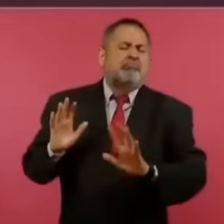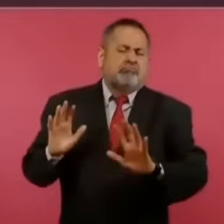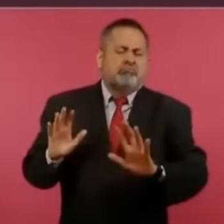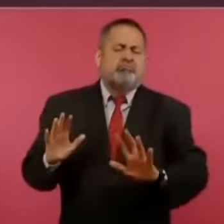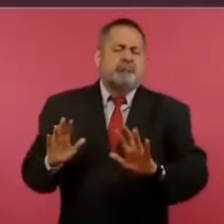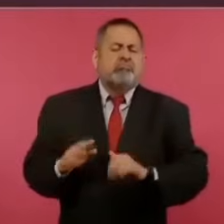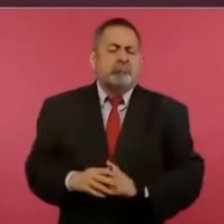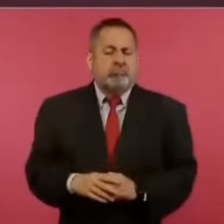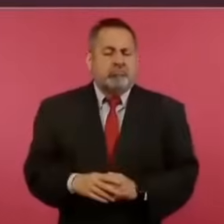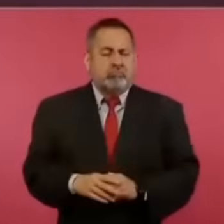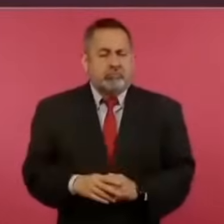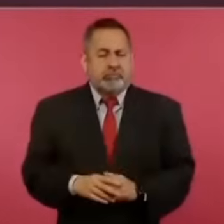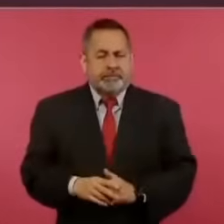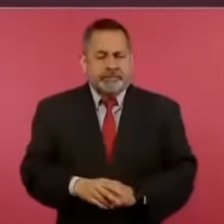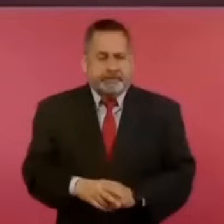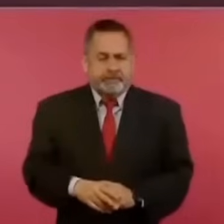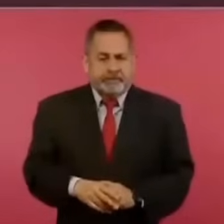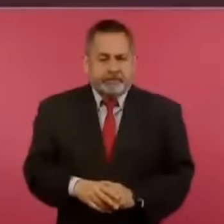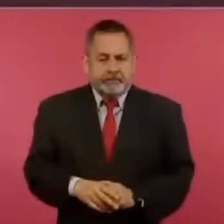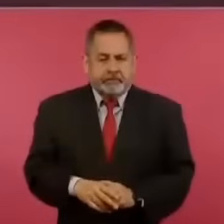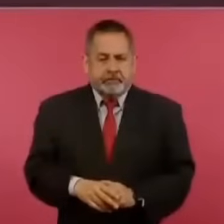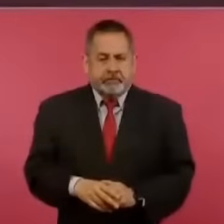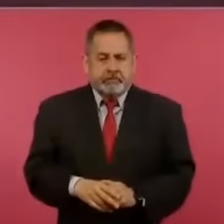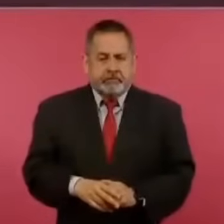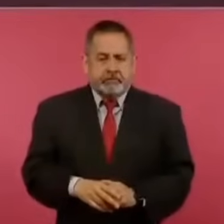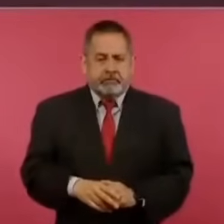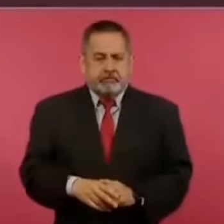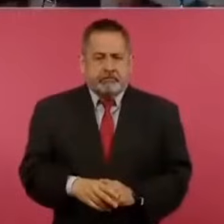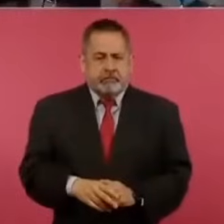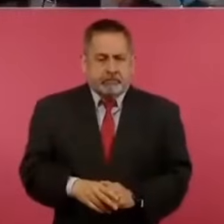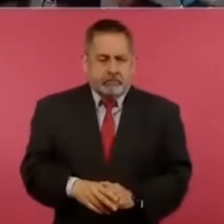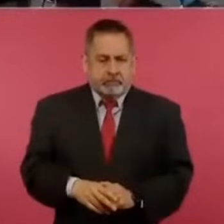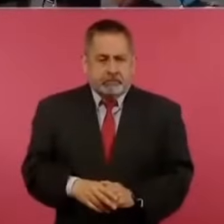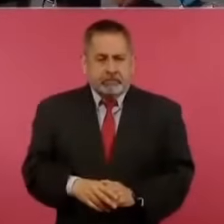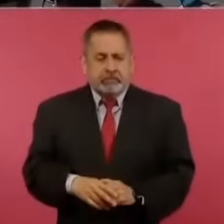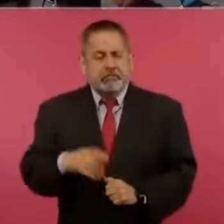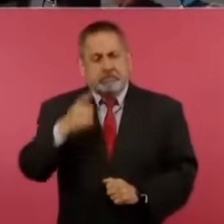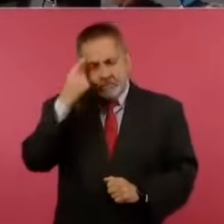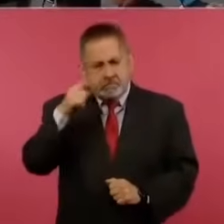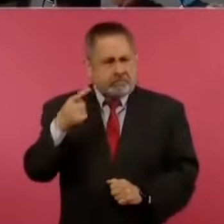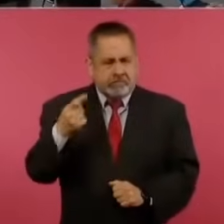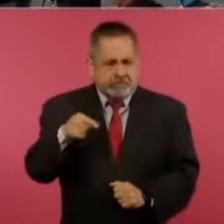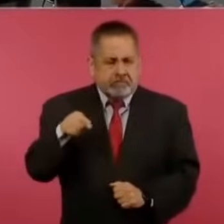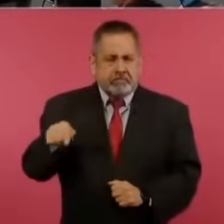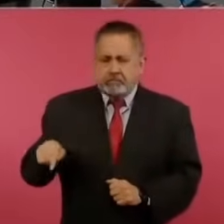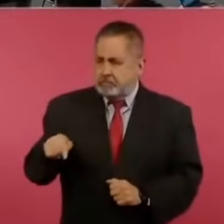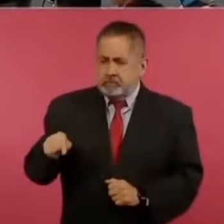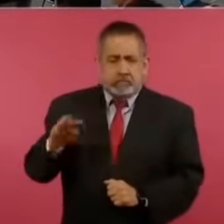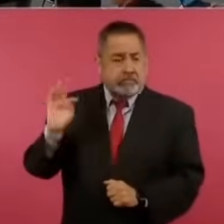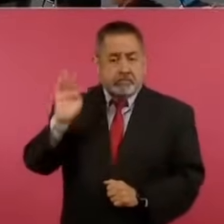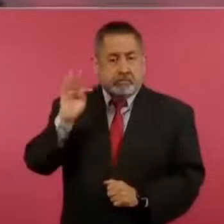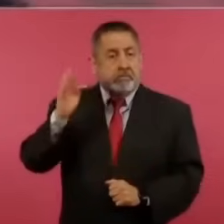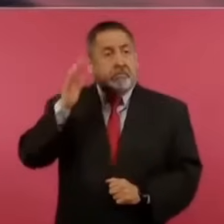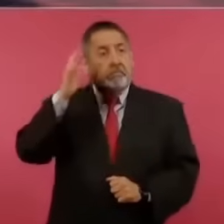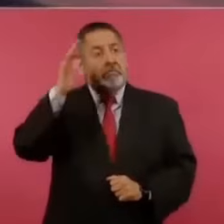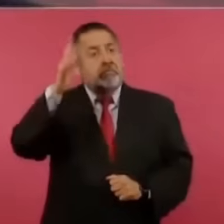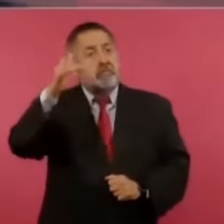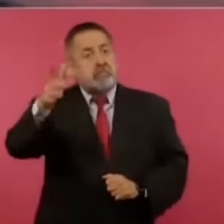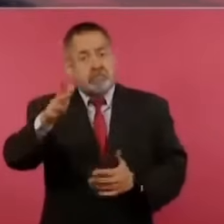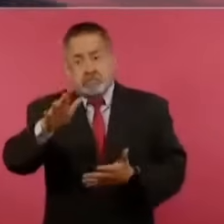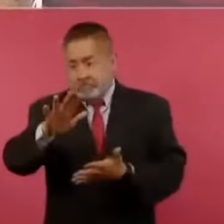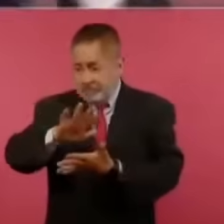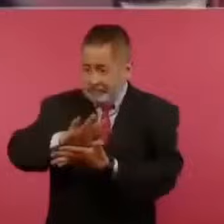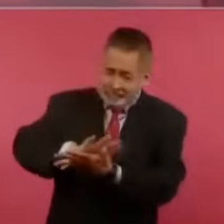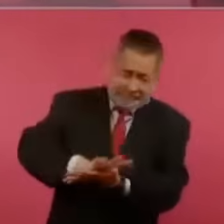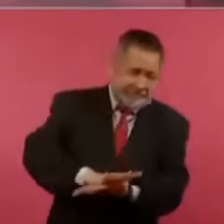para que cuando se den las condiciones y se lleve a cabo la transición energética y